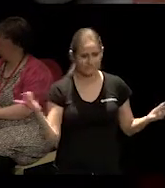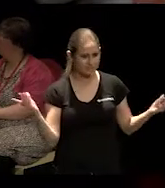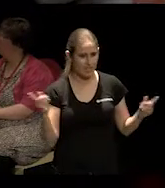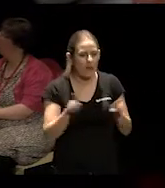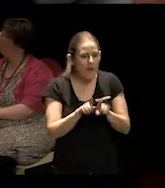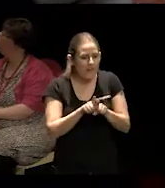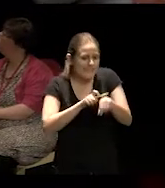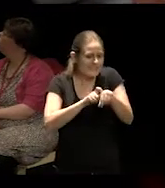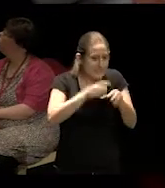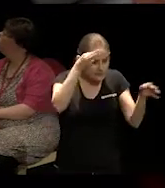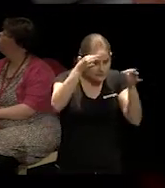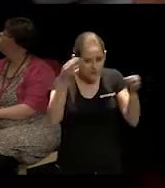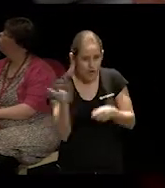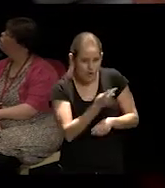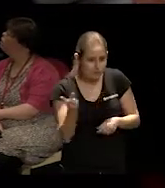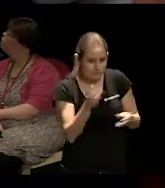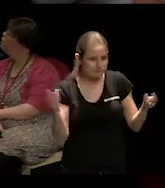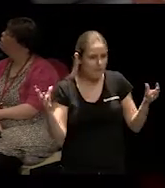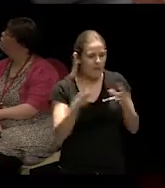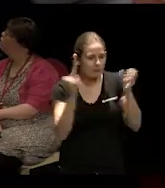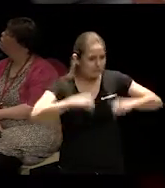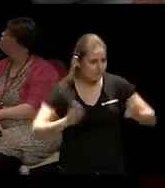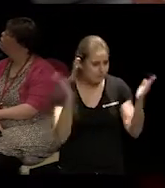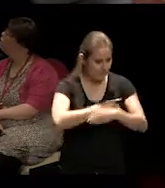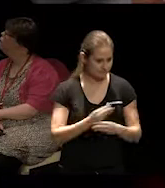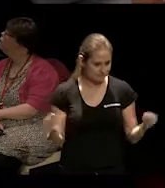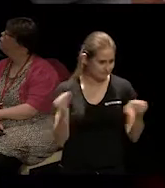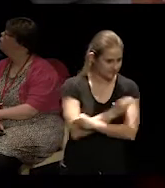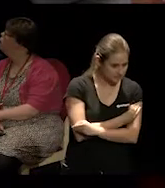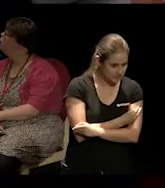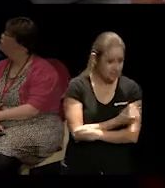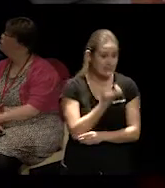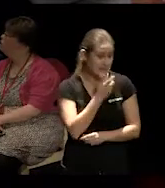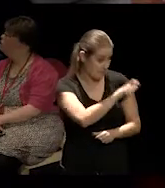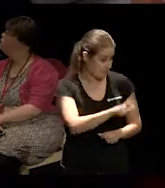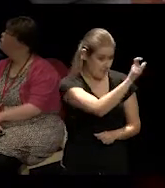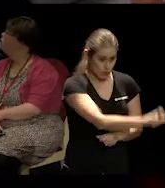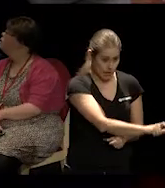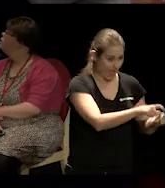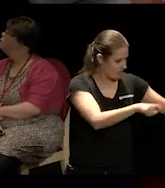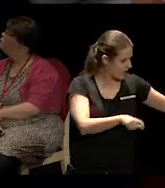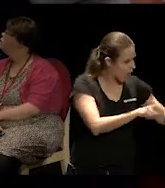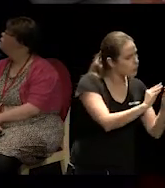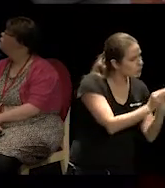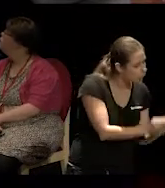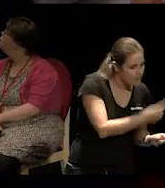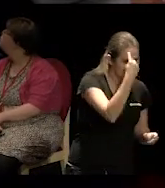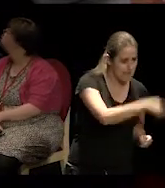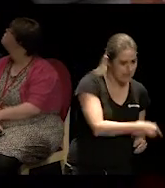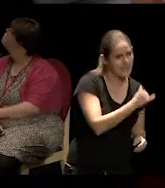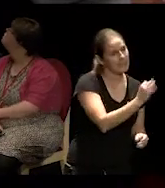contemplada desde el principio. Si el escenógrafo hubiera sabido desde el principio que en algún momento va a haber subtitulado, hubiera buscado una solución para ello.